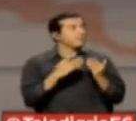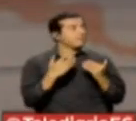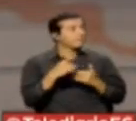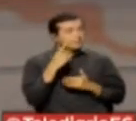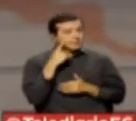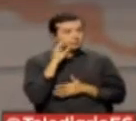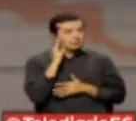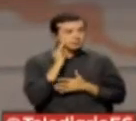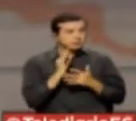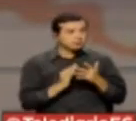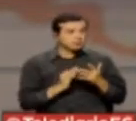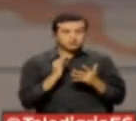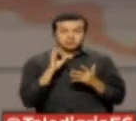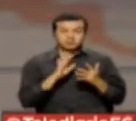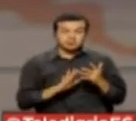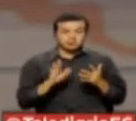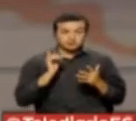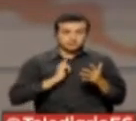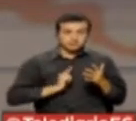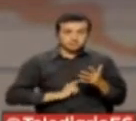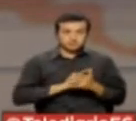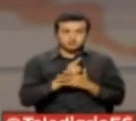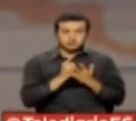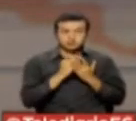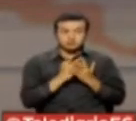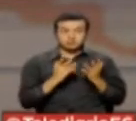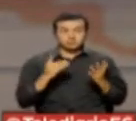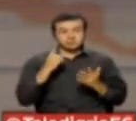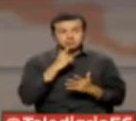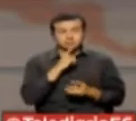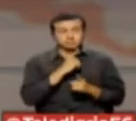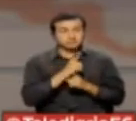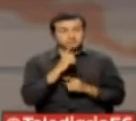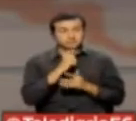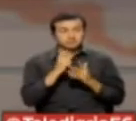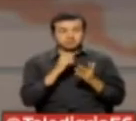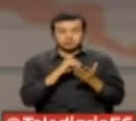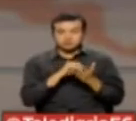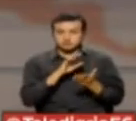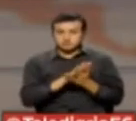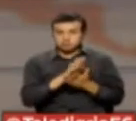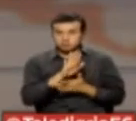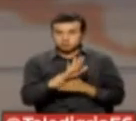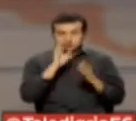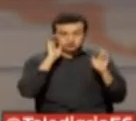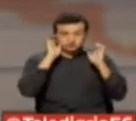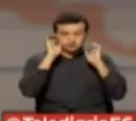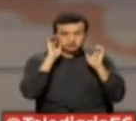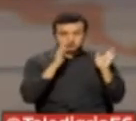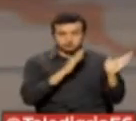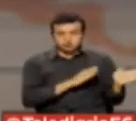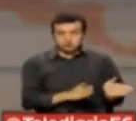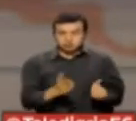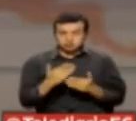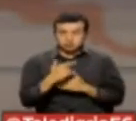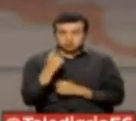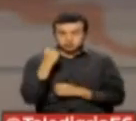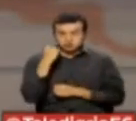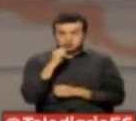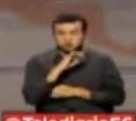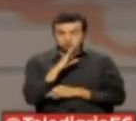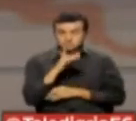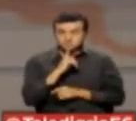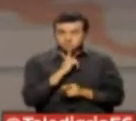presupuestación a nivel de detalle de los productos que requiere la implementación de las estrategias de tal forma que entendamos